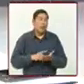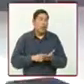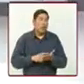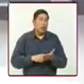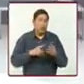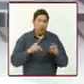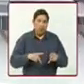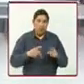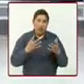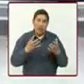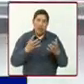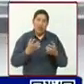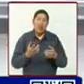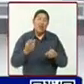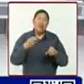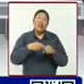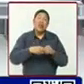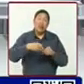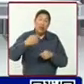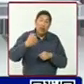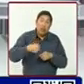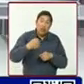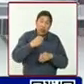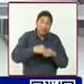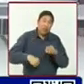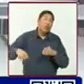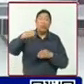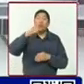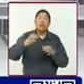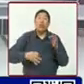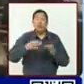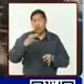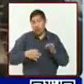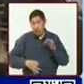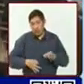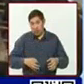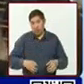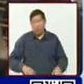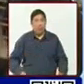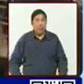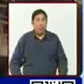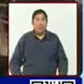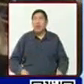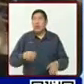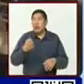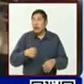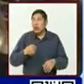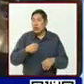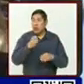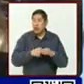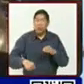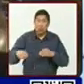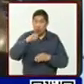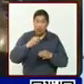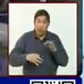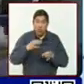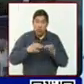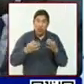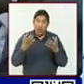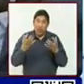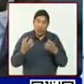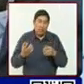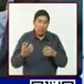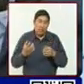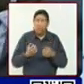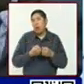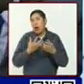al Tribunal Constitucional Plurinacional y al Tribunal Supremo de Justicia. En el caso del Tribunal Supremo de Justicia, primero